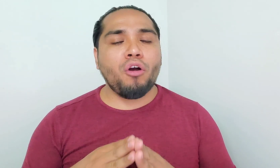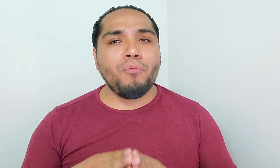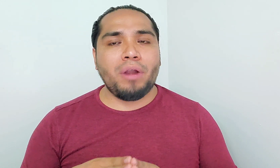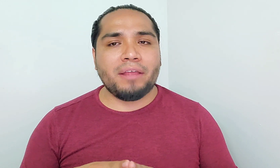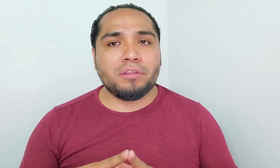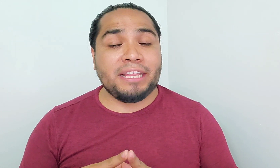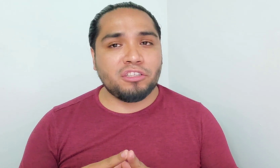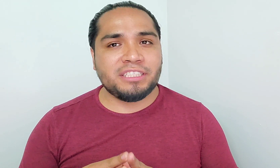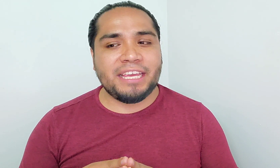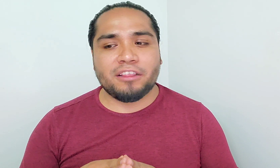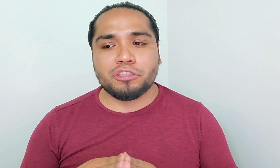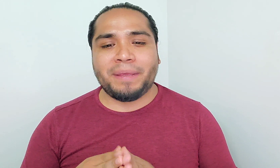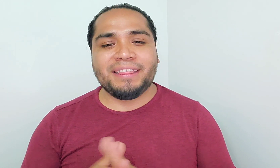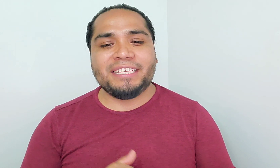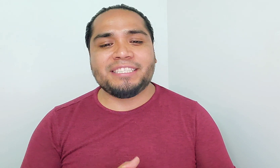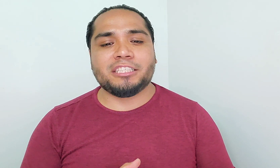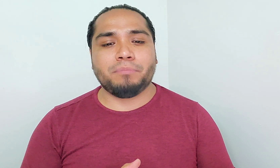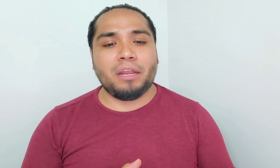para un acumulado de